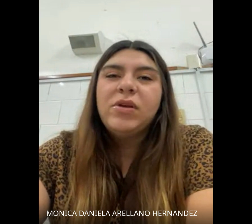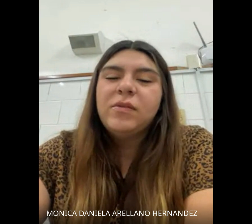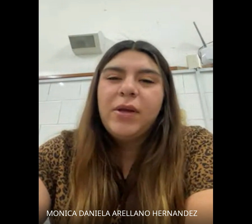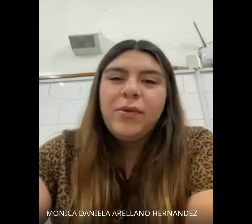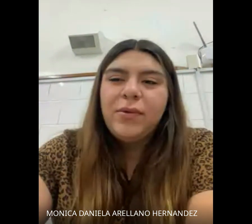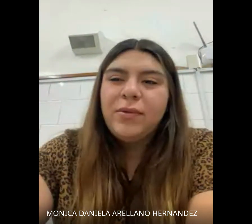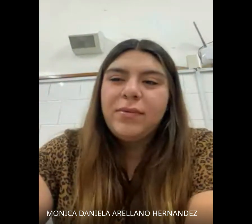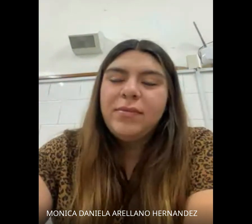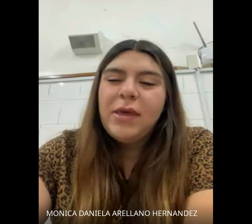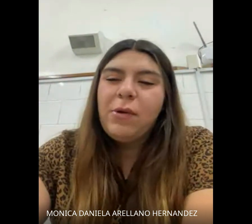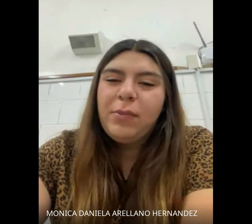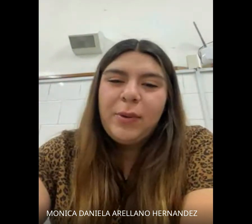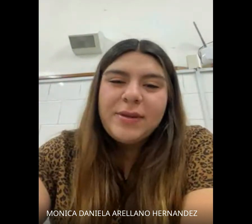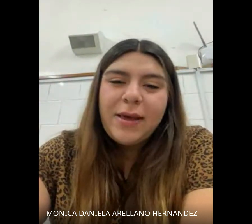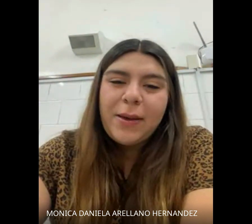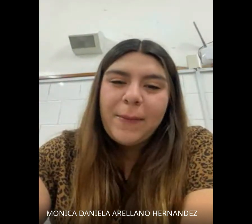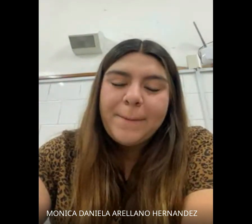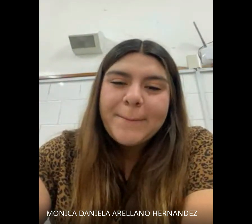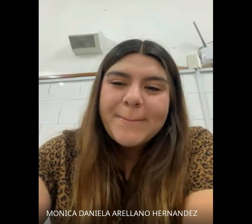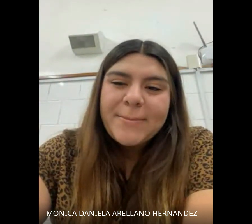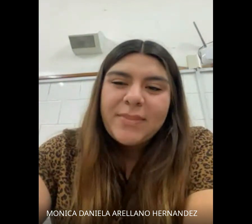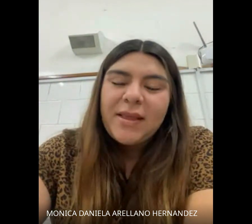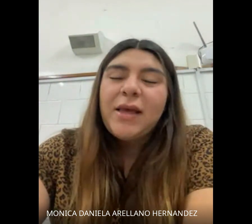Y pues espero llevarme, aunque sea